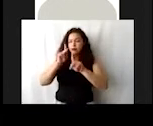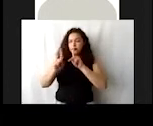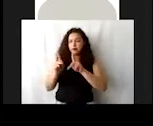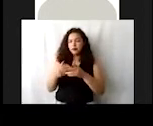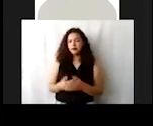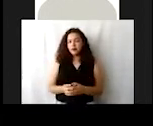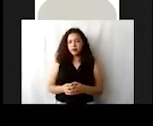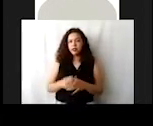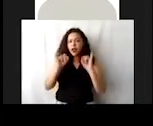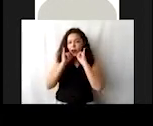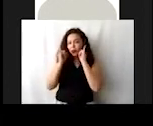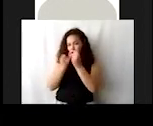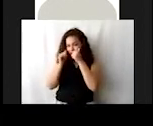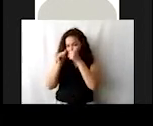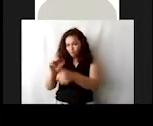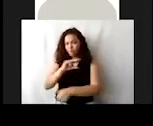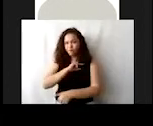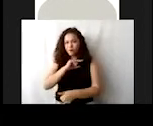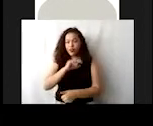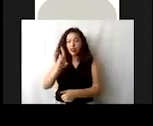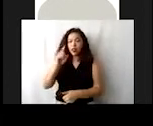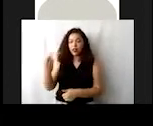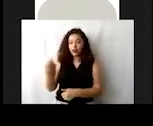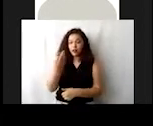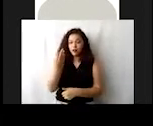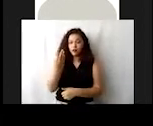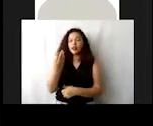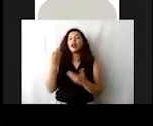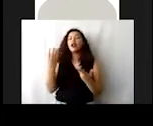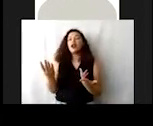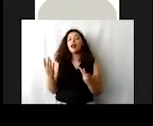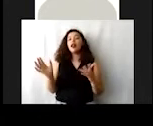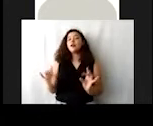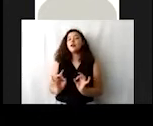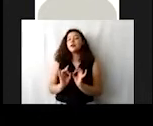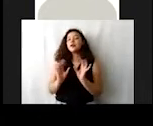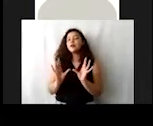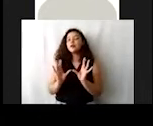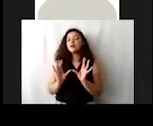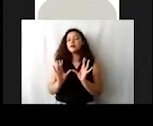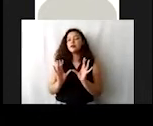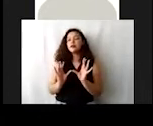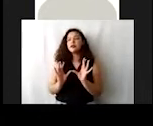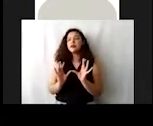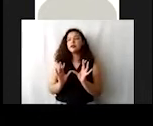la Junta de Asistencia Privada del Distrito Federal. En el caso de aquellas